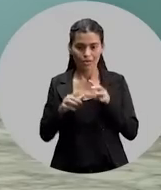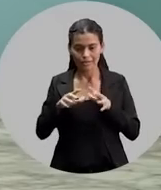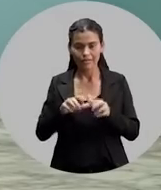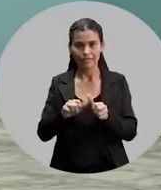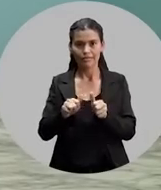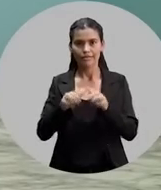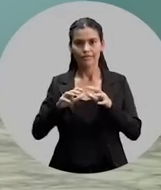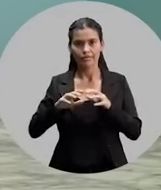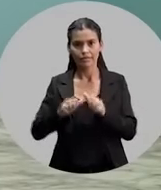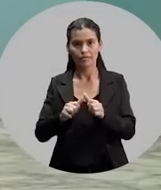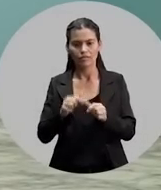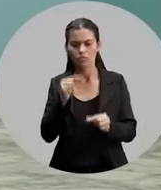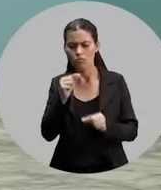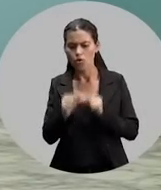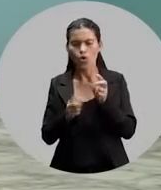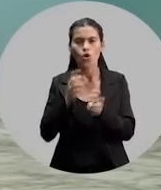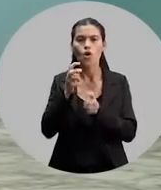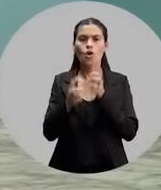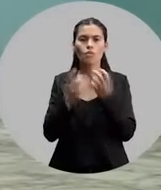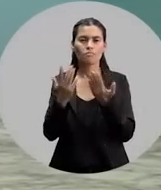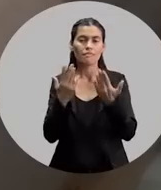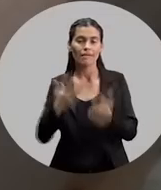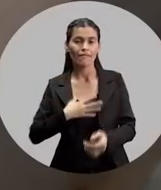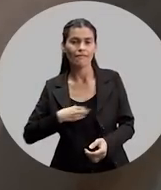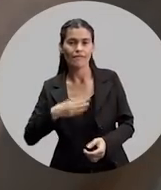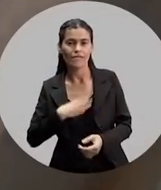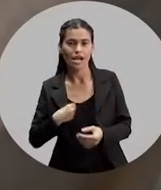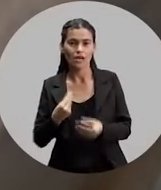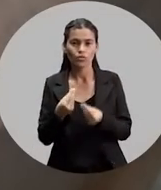va a ir volviéndose blanquecina